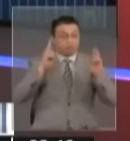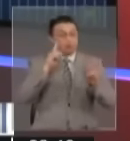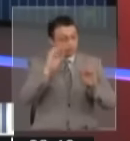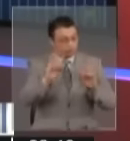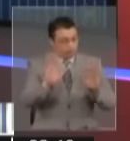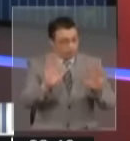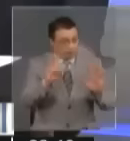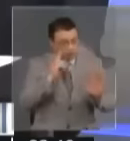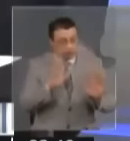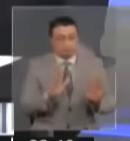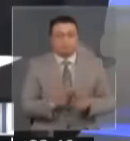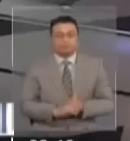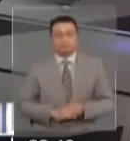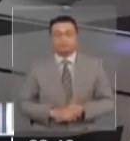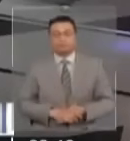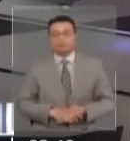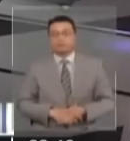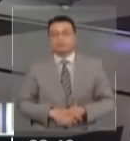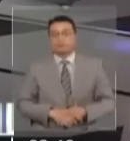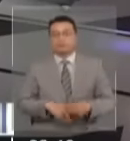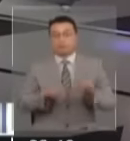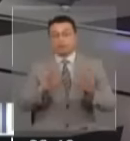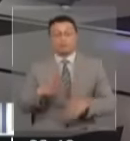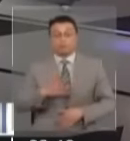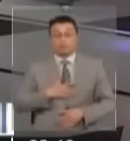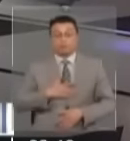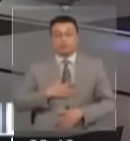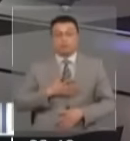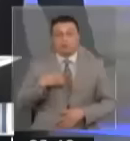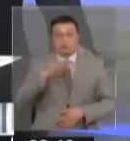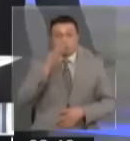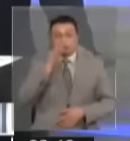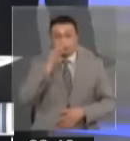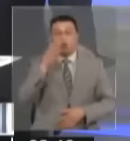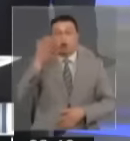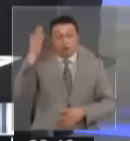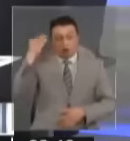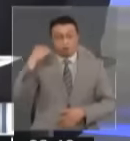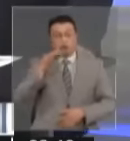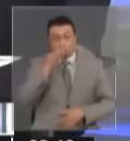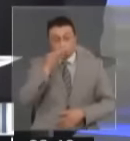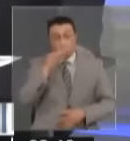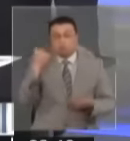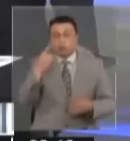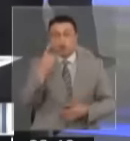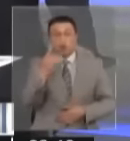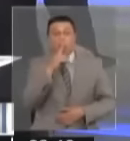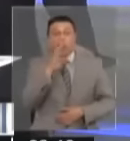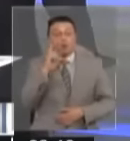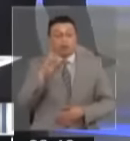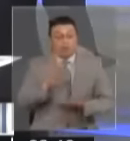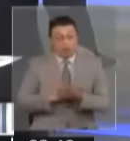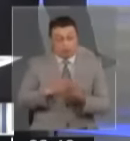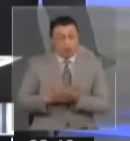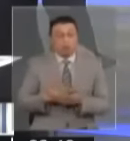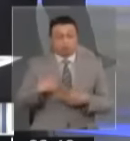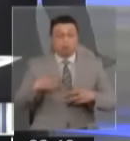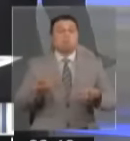inmediato. Sí, ya. Obvio. Antes, sí. Eso. No, yo en mi vida fumé marihuana, pero si es útil para la salud, yo la permitiría